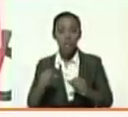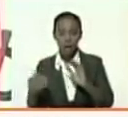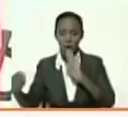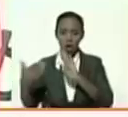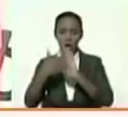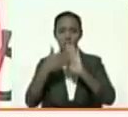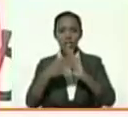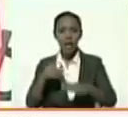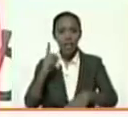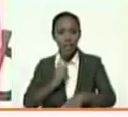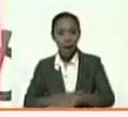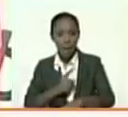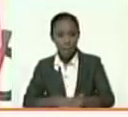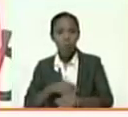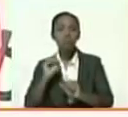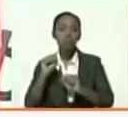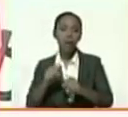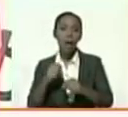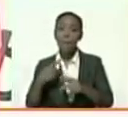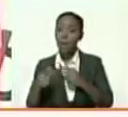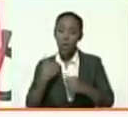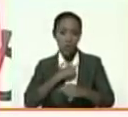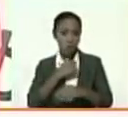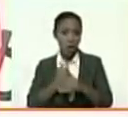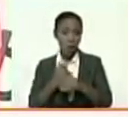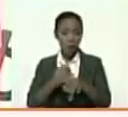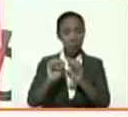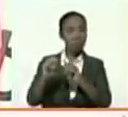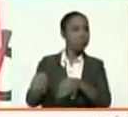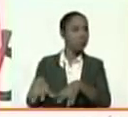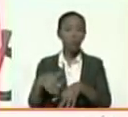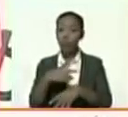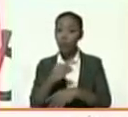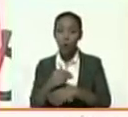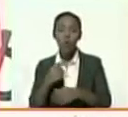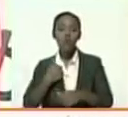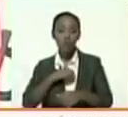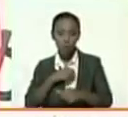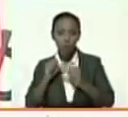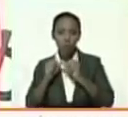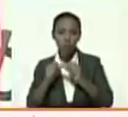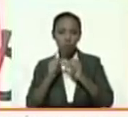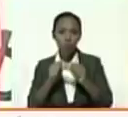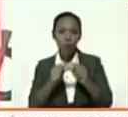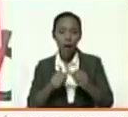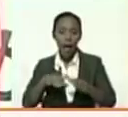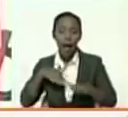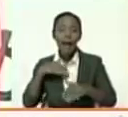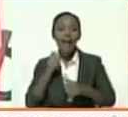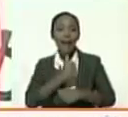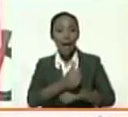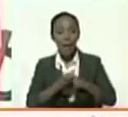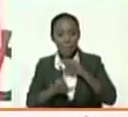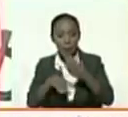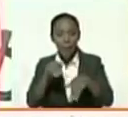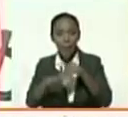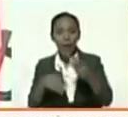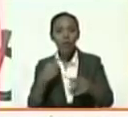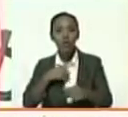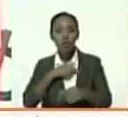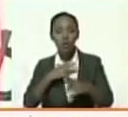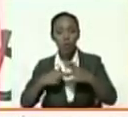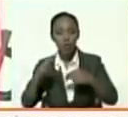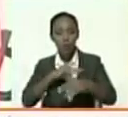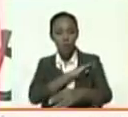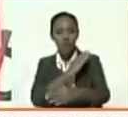muchos contratiempos, pero no nos vamos a rendir. Nosotros seguiremos adelante y cada paso que daremos será consolidando la revolución